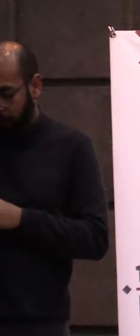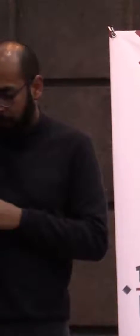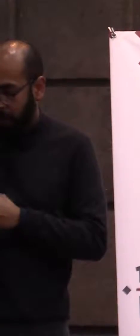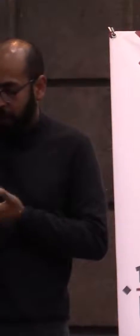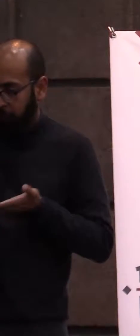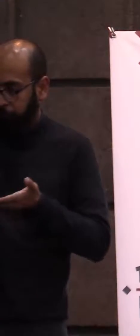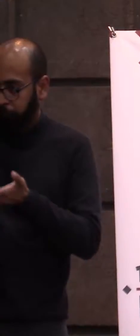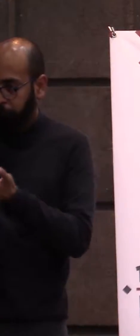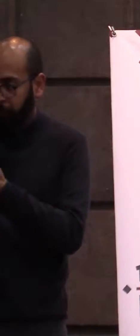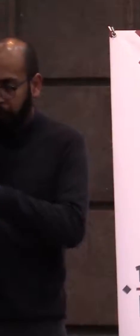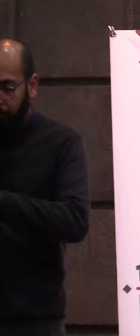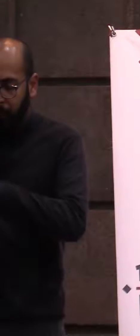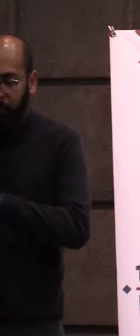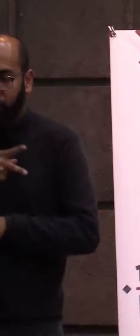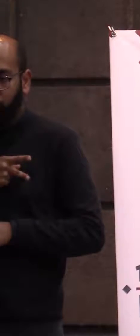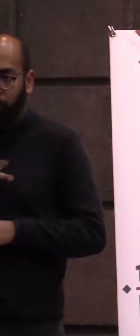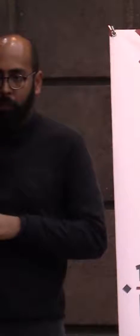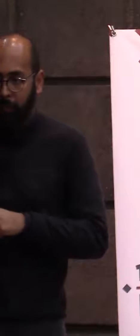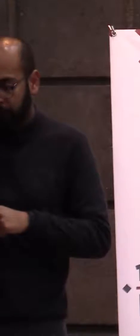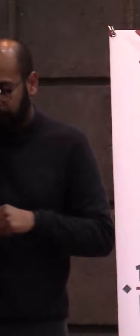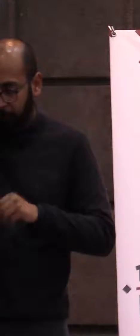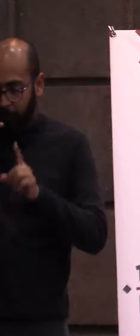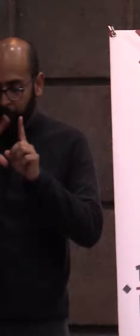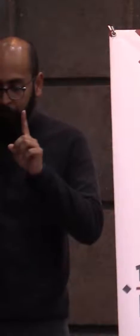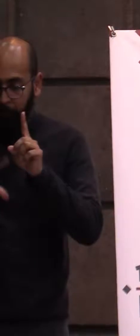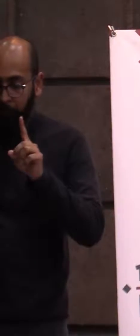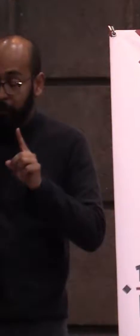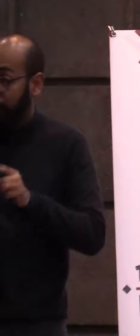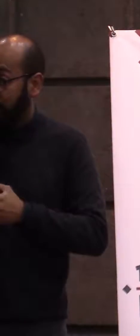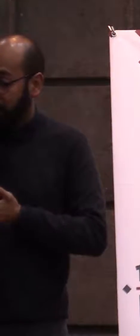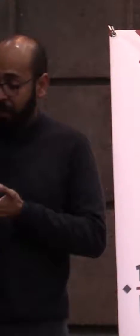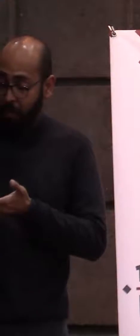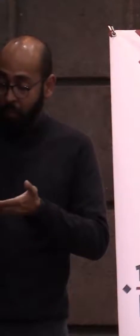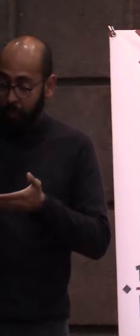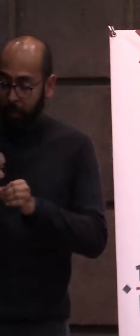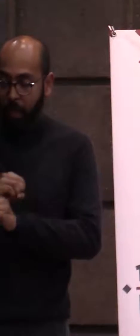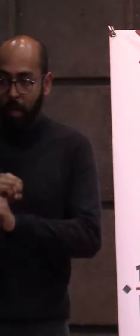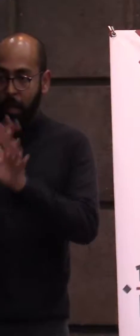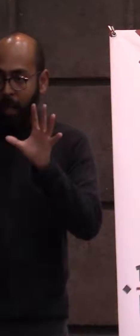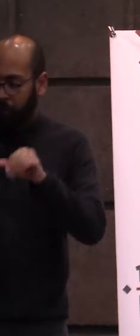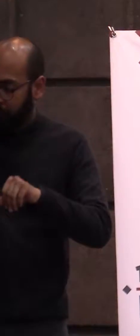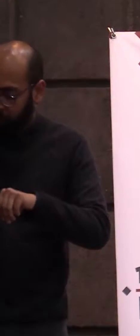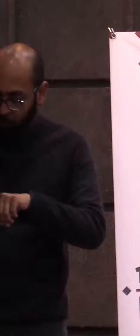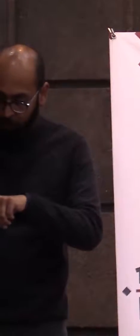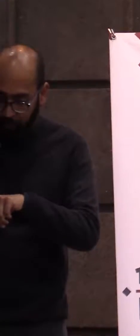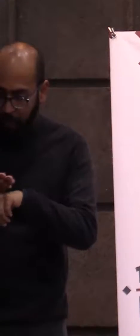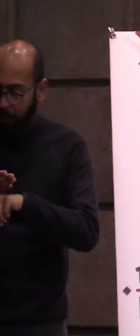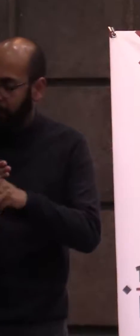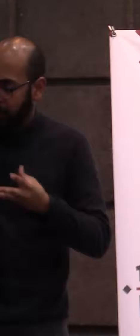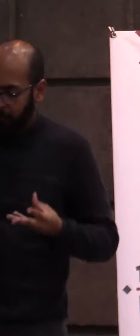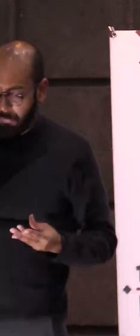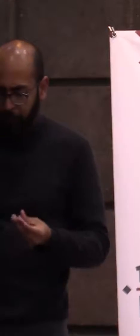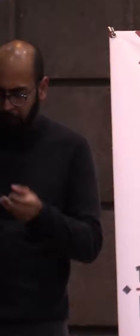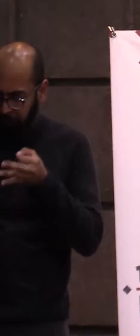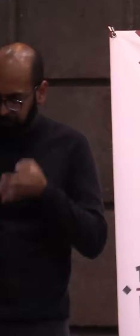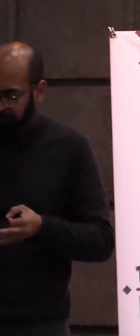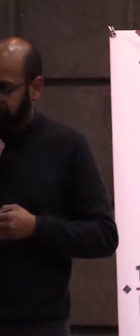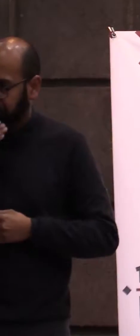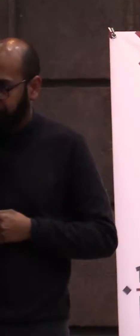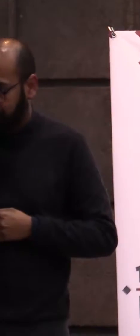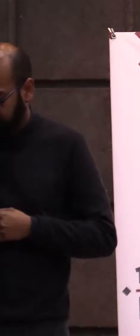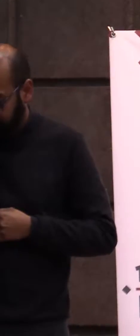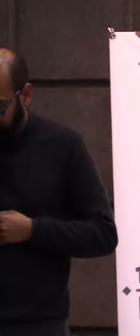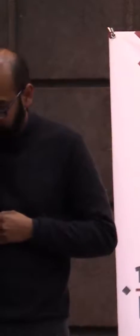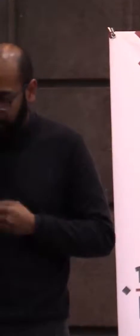país. Un presupuesto responsable, transparente, austero, para lograr la